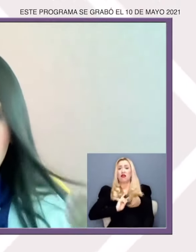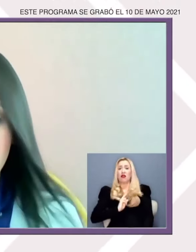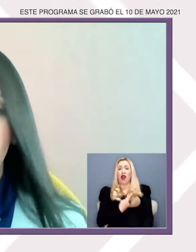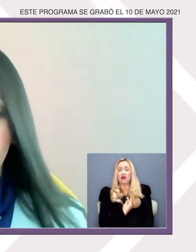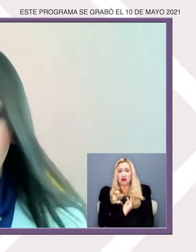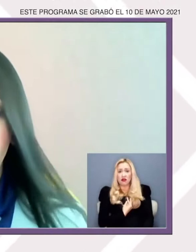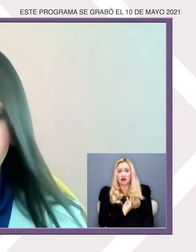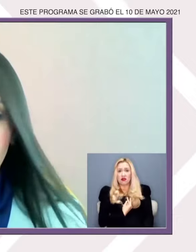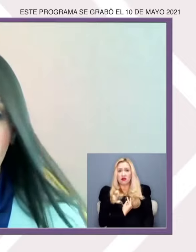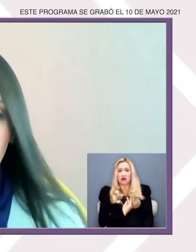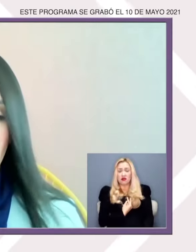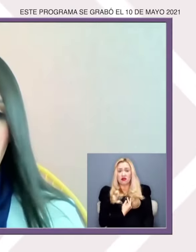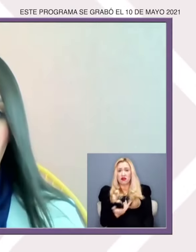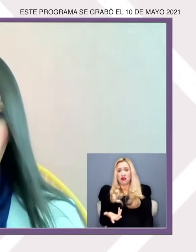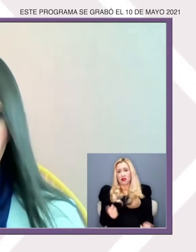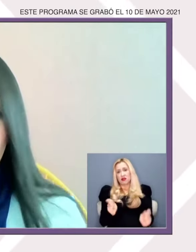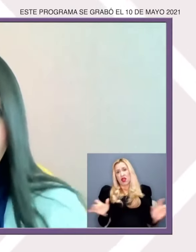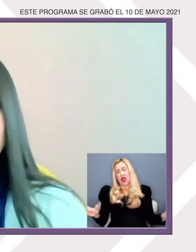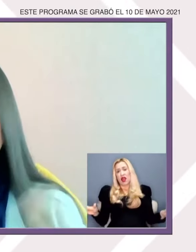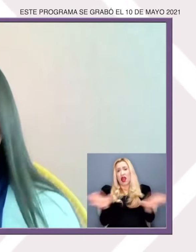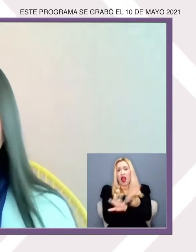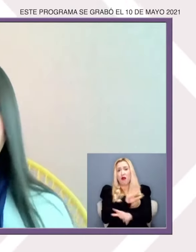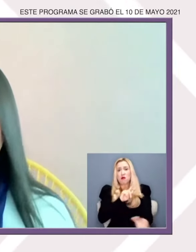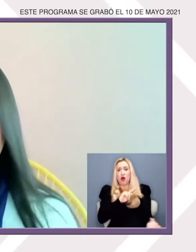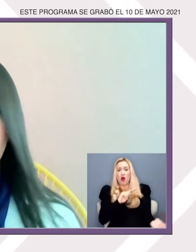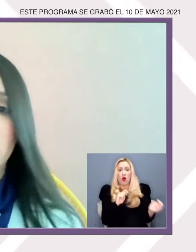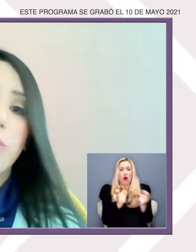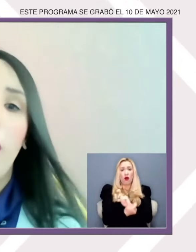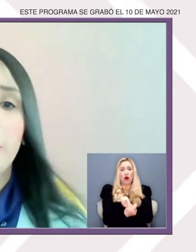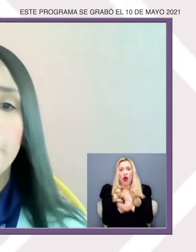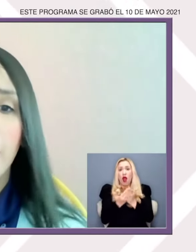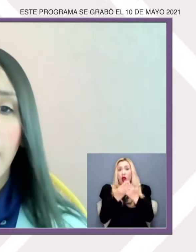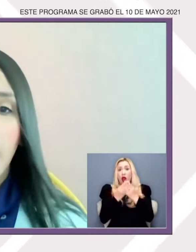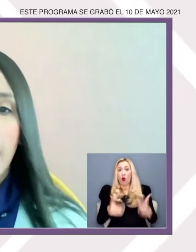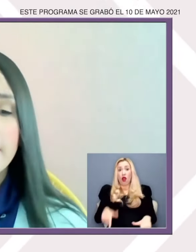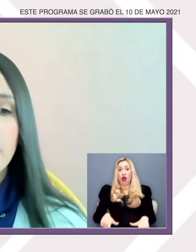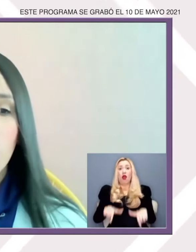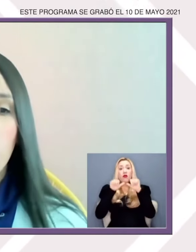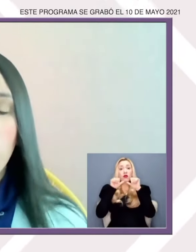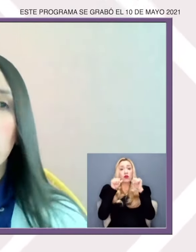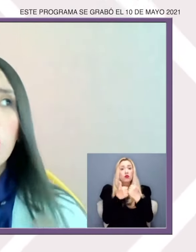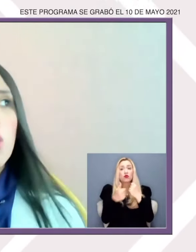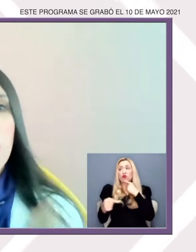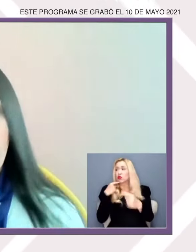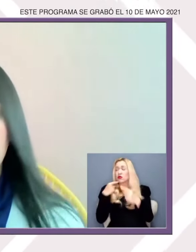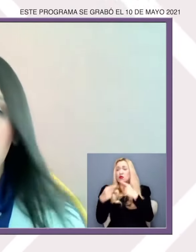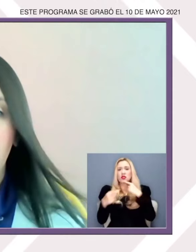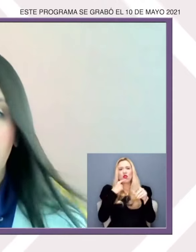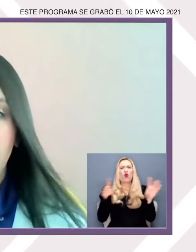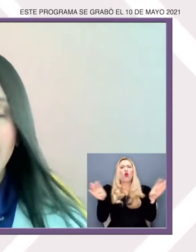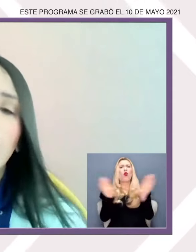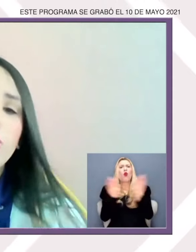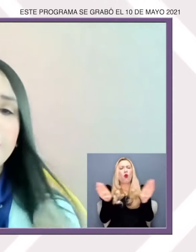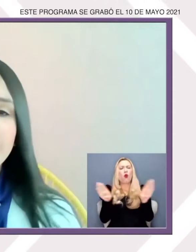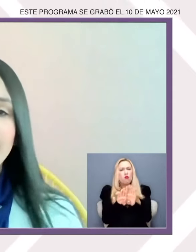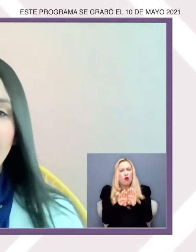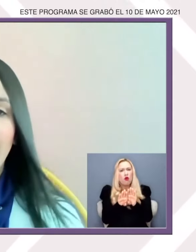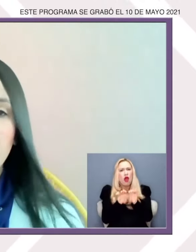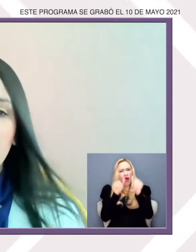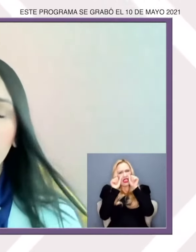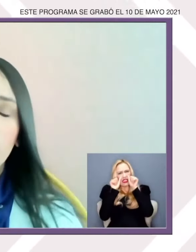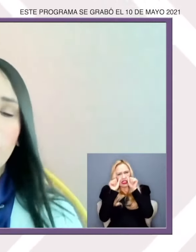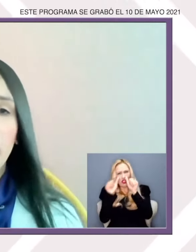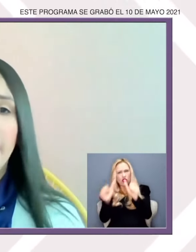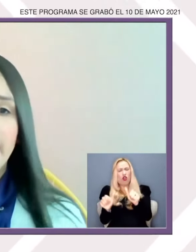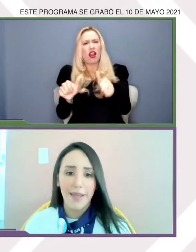de los retos que enfrentamos como sociedad civil en este último año ha sido cómo procurar la justicia